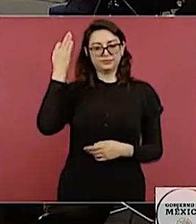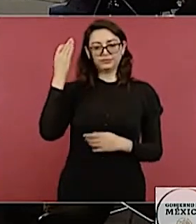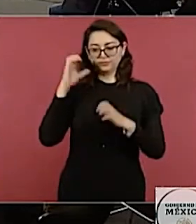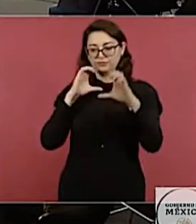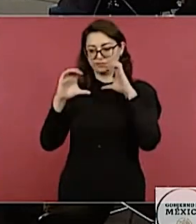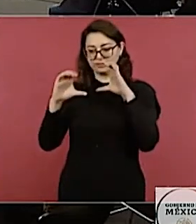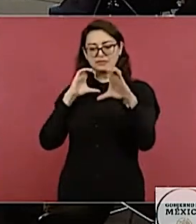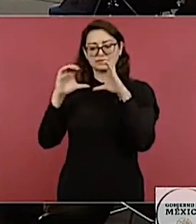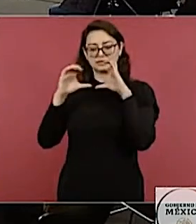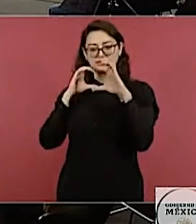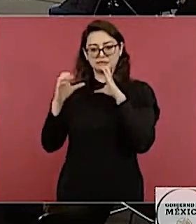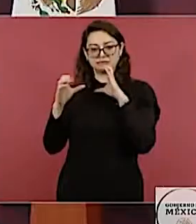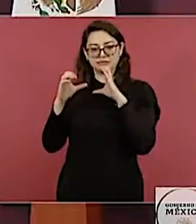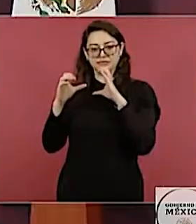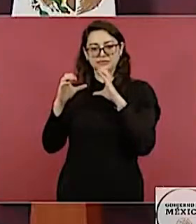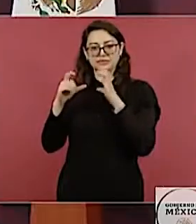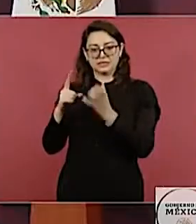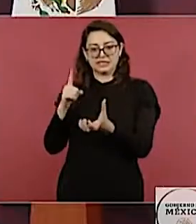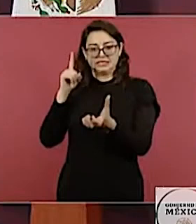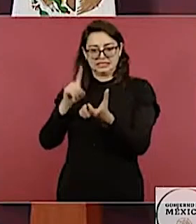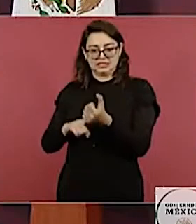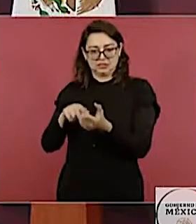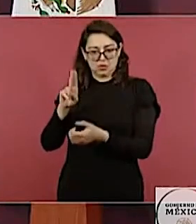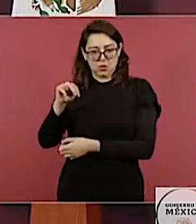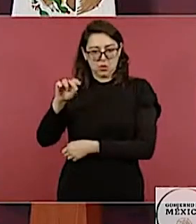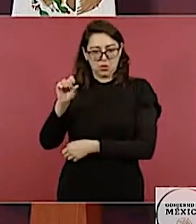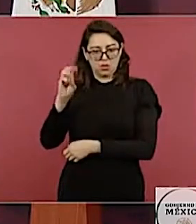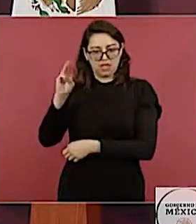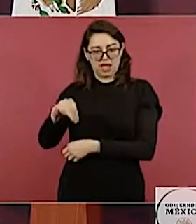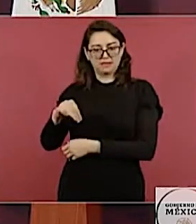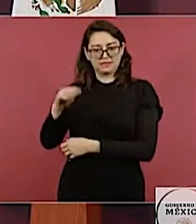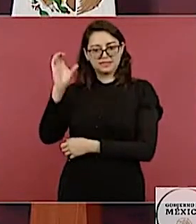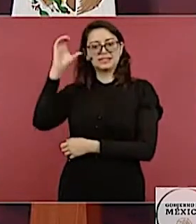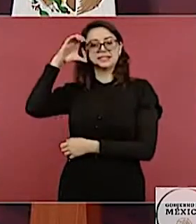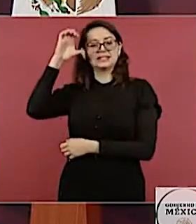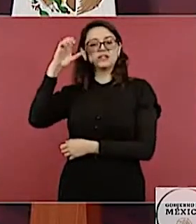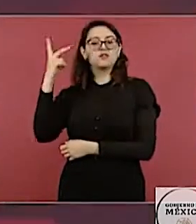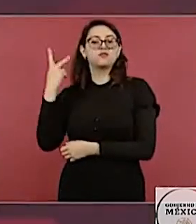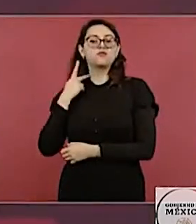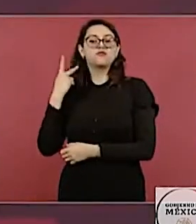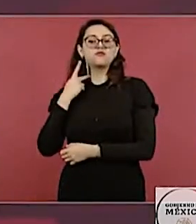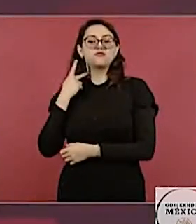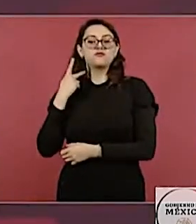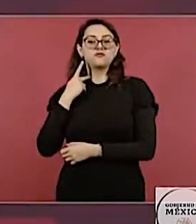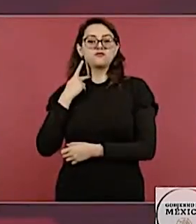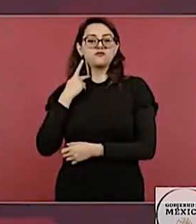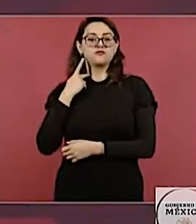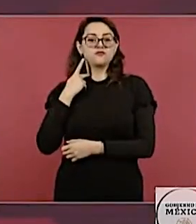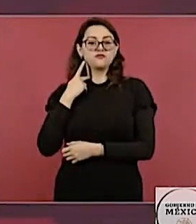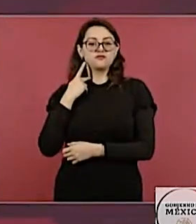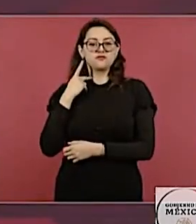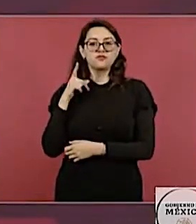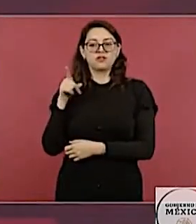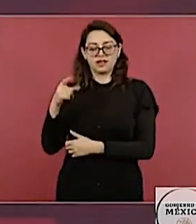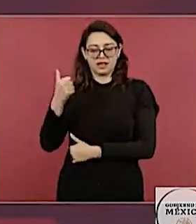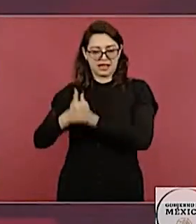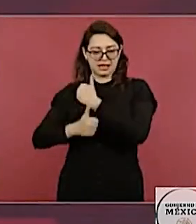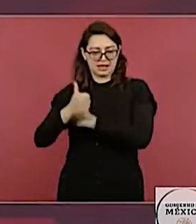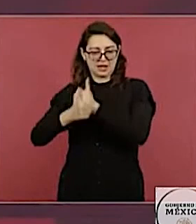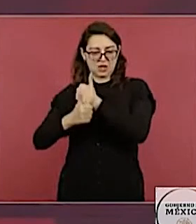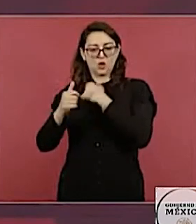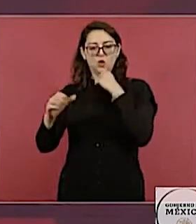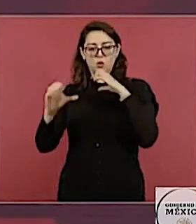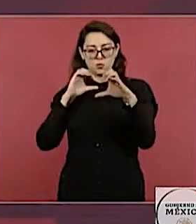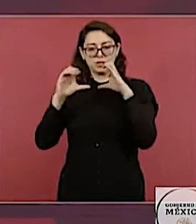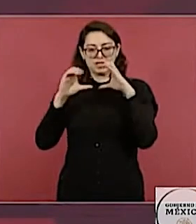comunicación de la facultad de ciencia política Sí pero era es que es la carrera de comunicación